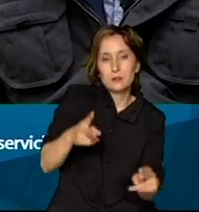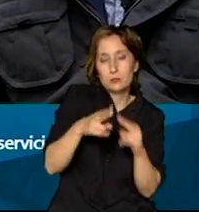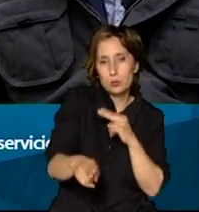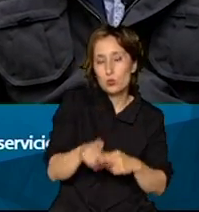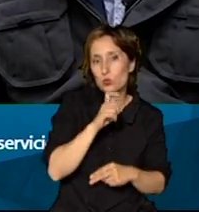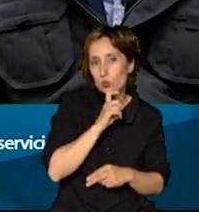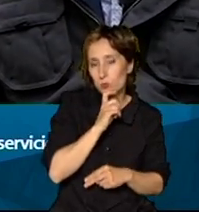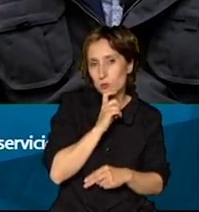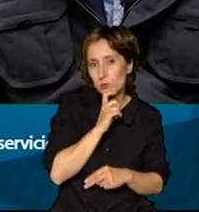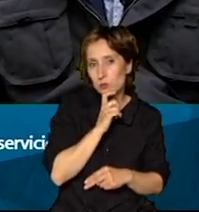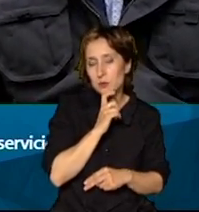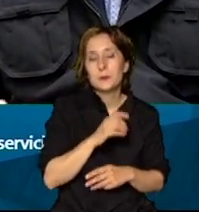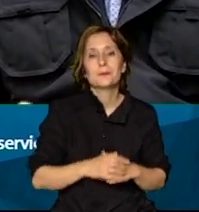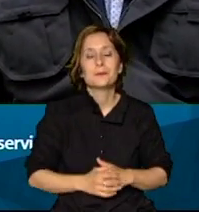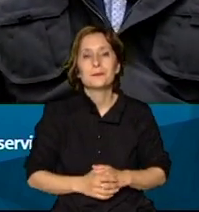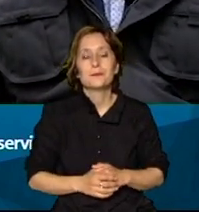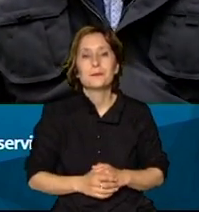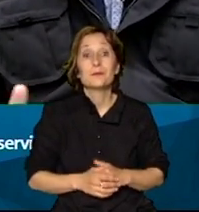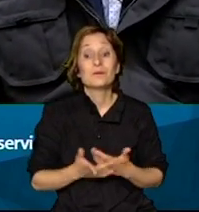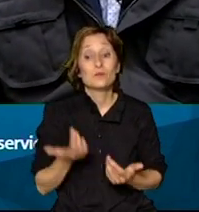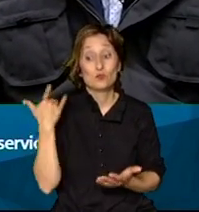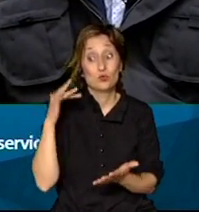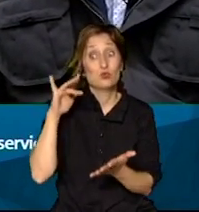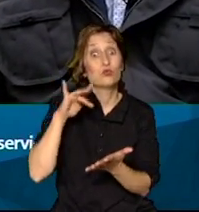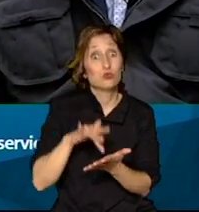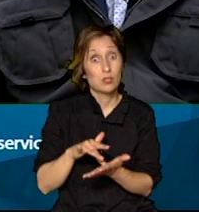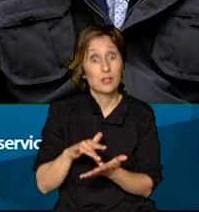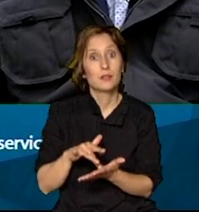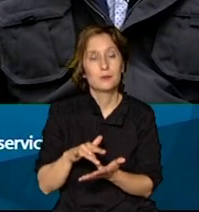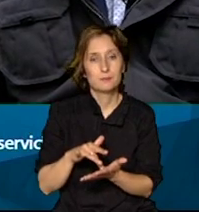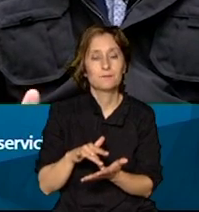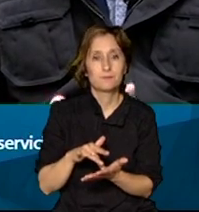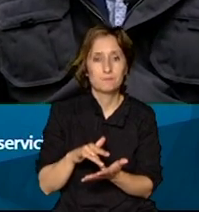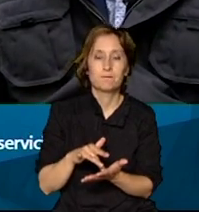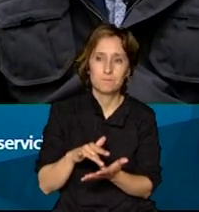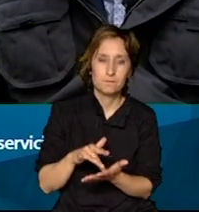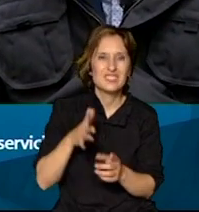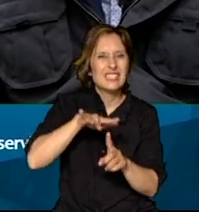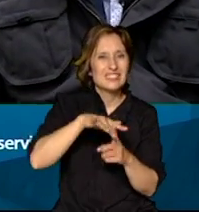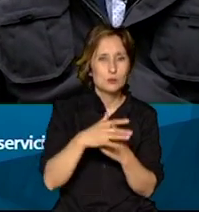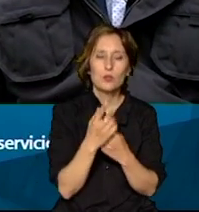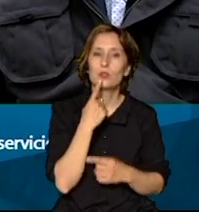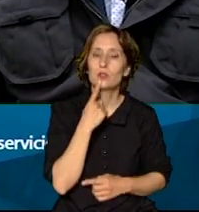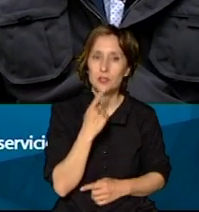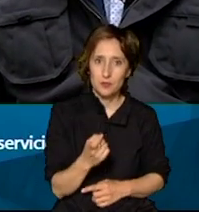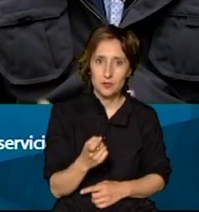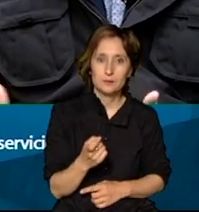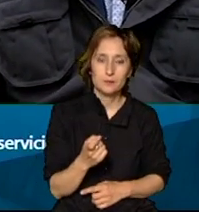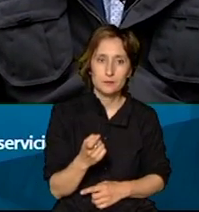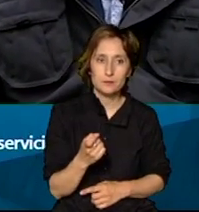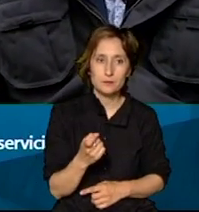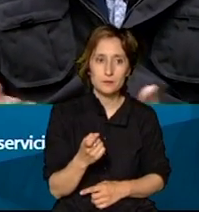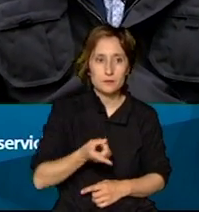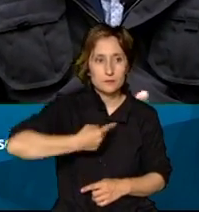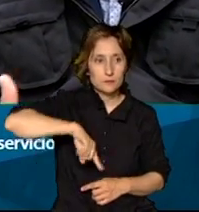tipo de fenómenos. En esa ocasión sí que es cierto que bueno, era una situación difícil,